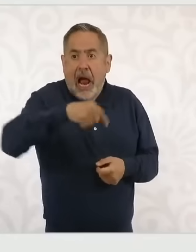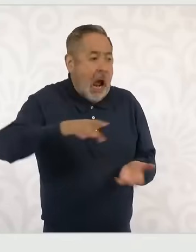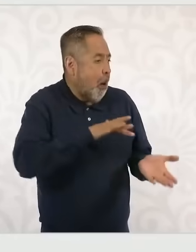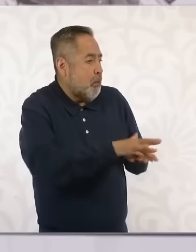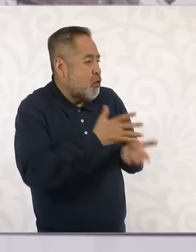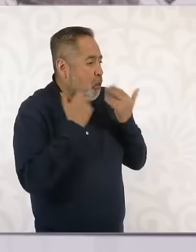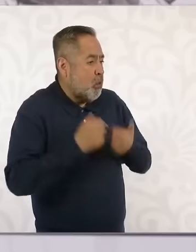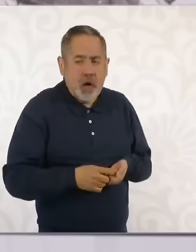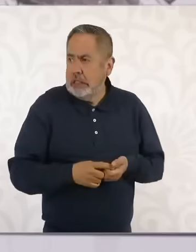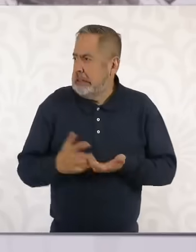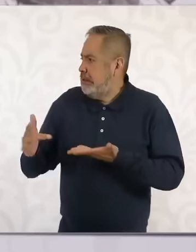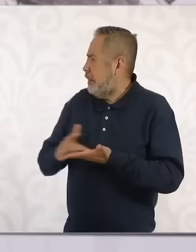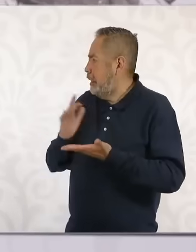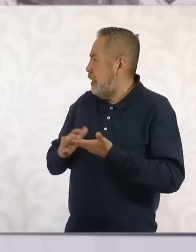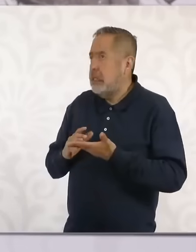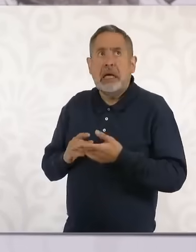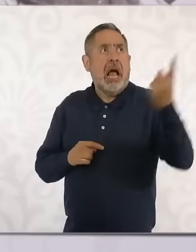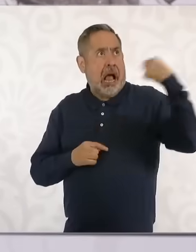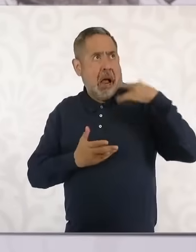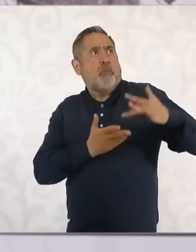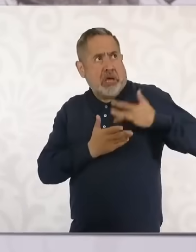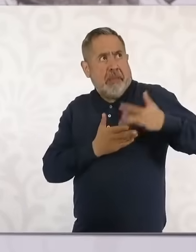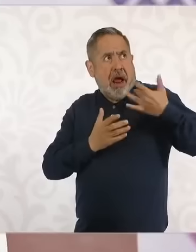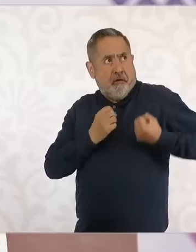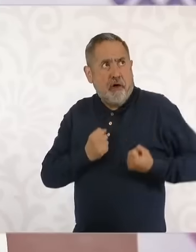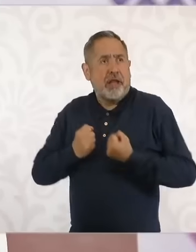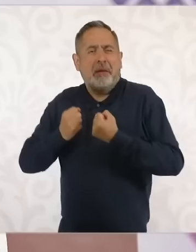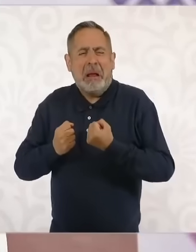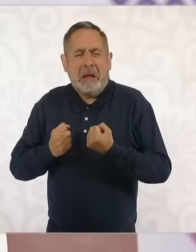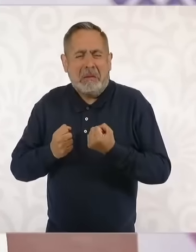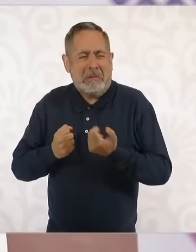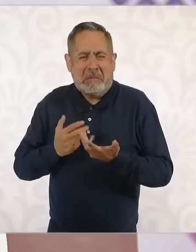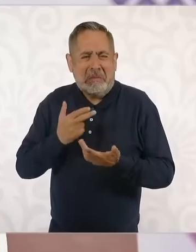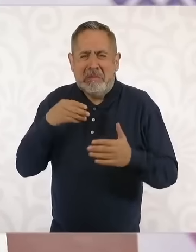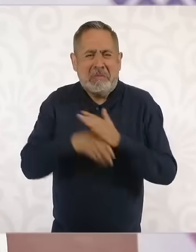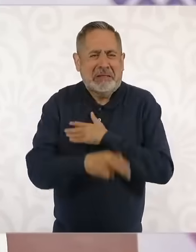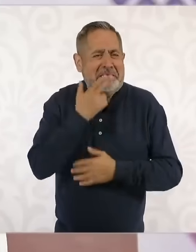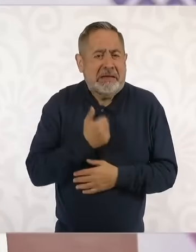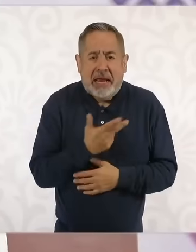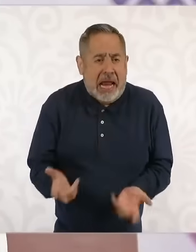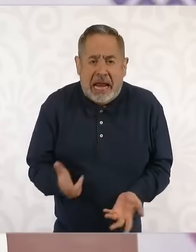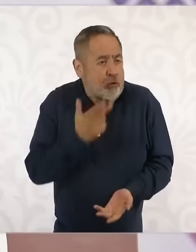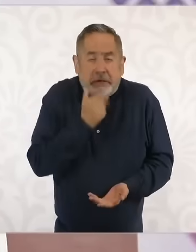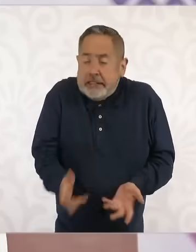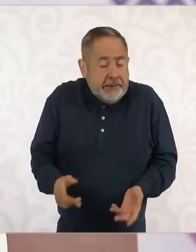creen que desde fuera lo van a tener. Pero eso nunca ha sido cierto en México ni en ningún lugar.